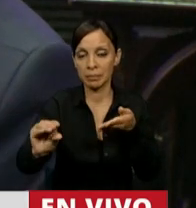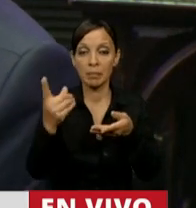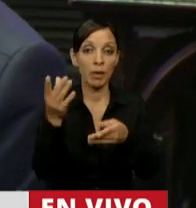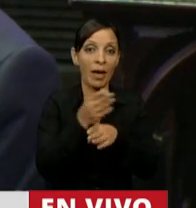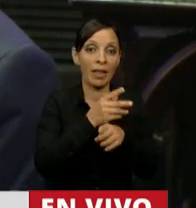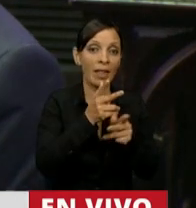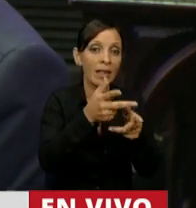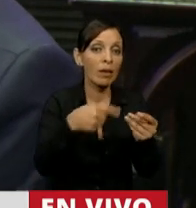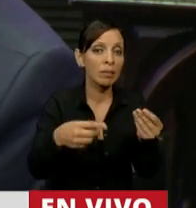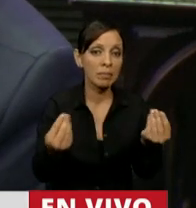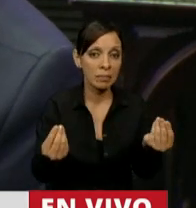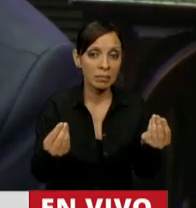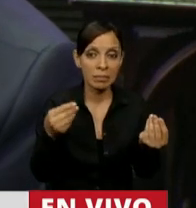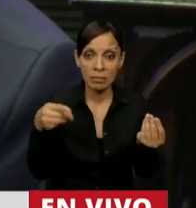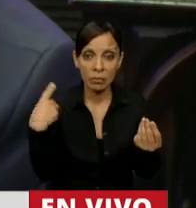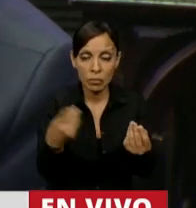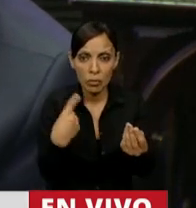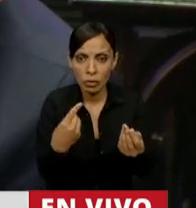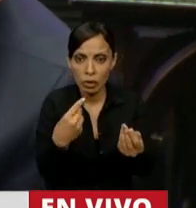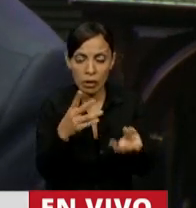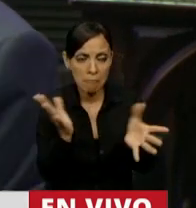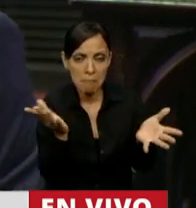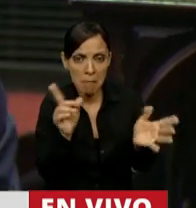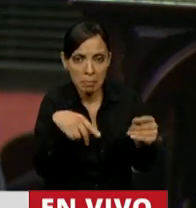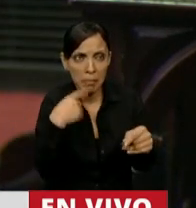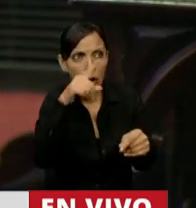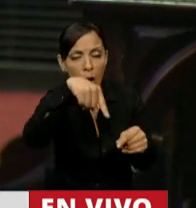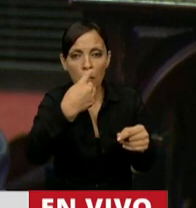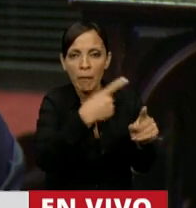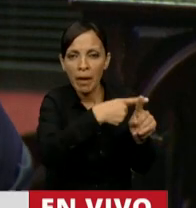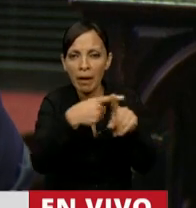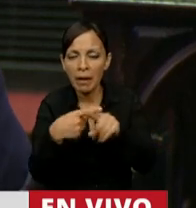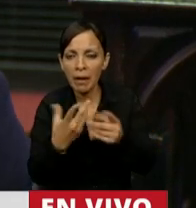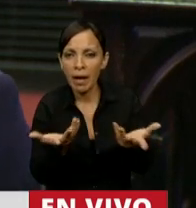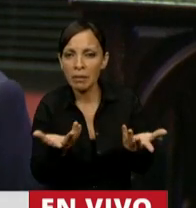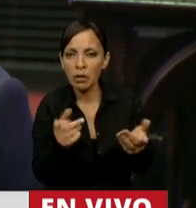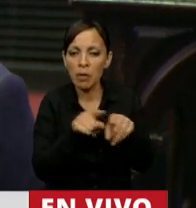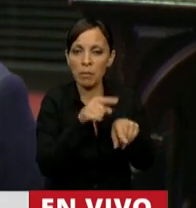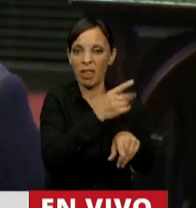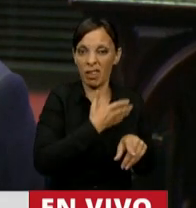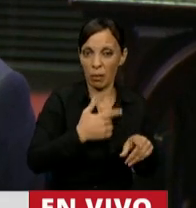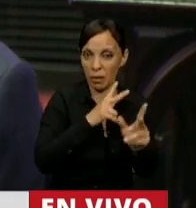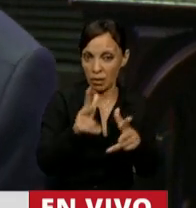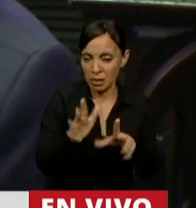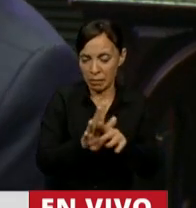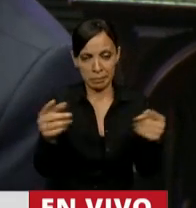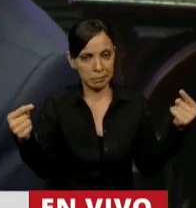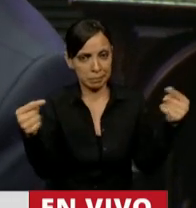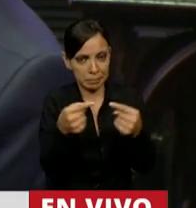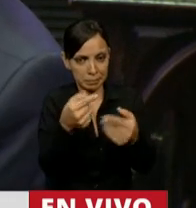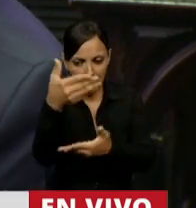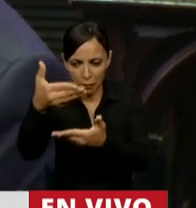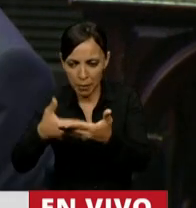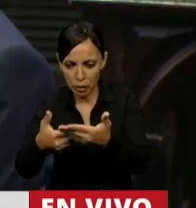dijeron, no tuvimos acá acceso a los cálculos que dice el oficialismo que se contradicen con la